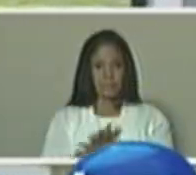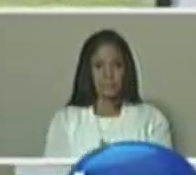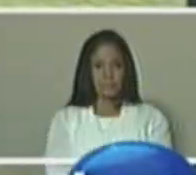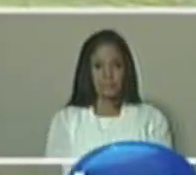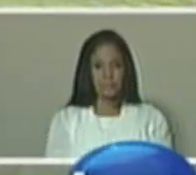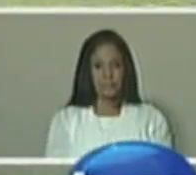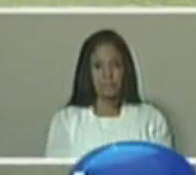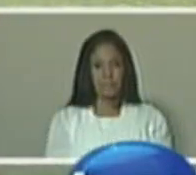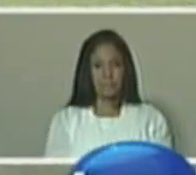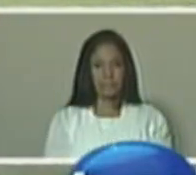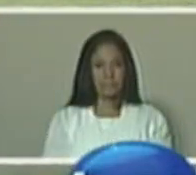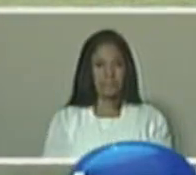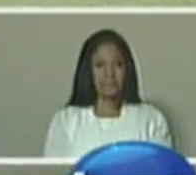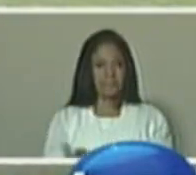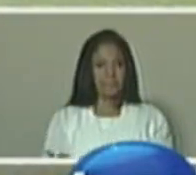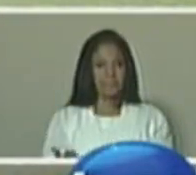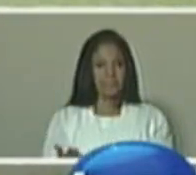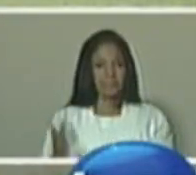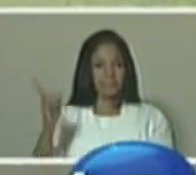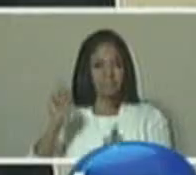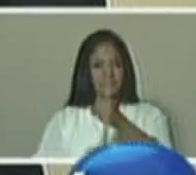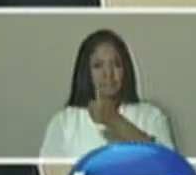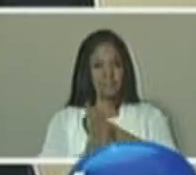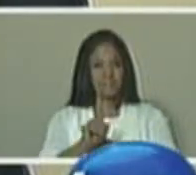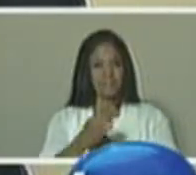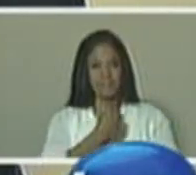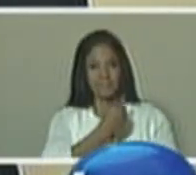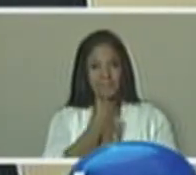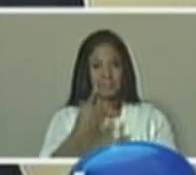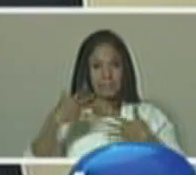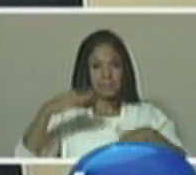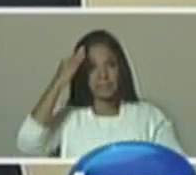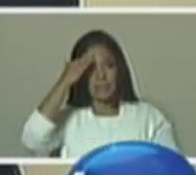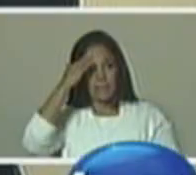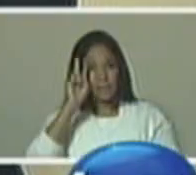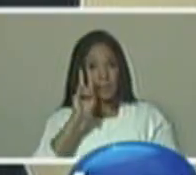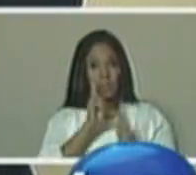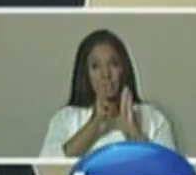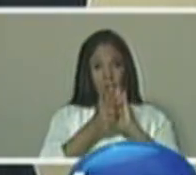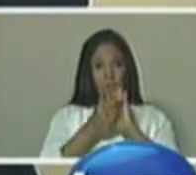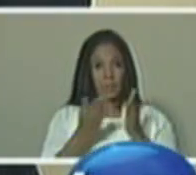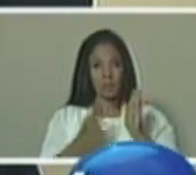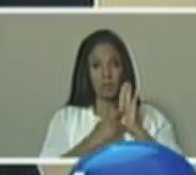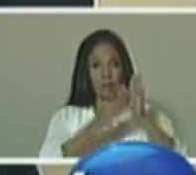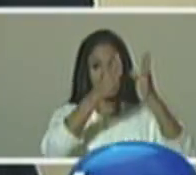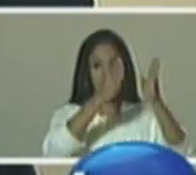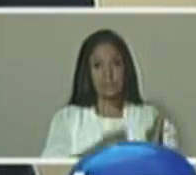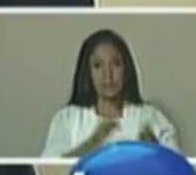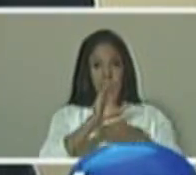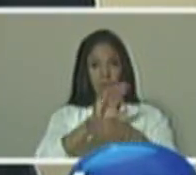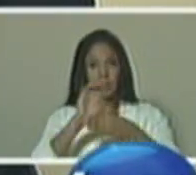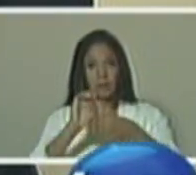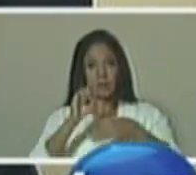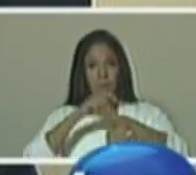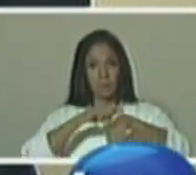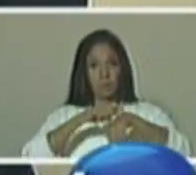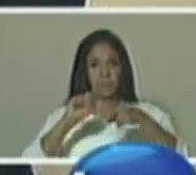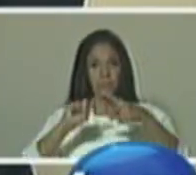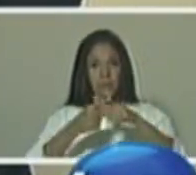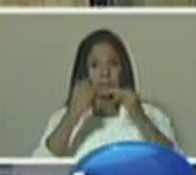viene entrando Daniel Araúz. Ahí está, Coclé. Daniel, ya sabes que tienes 2 minutos. Representando a Coclé, tu tiempo inicia